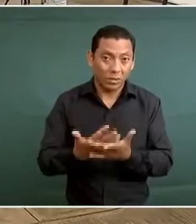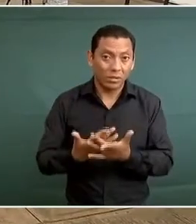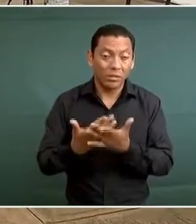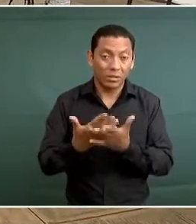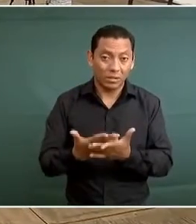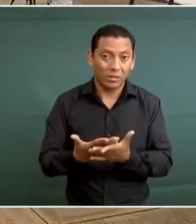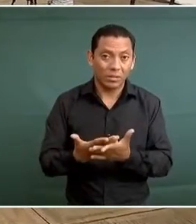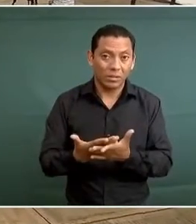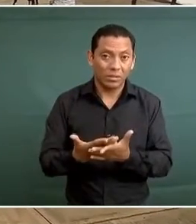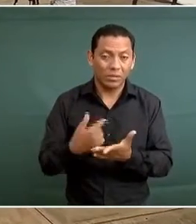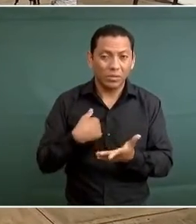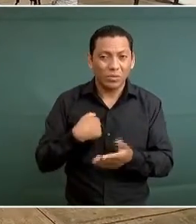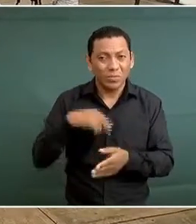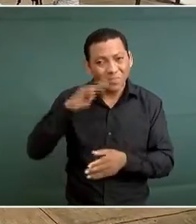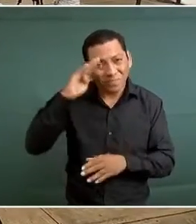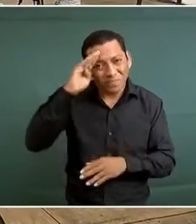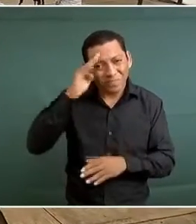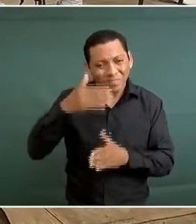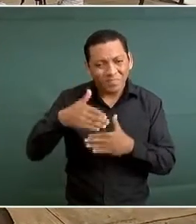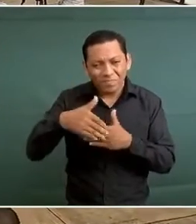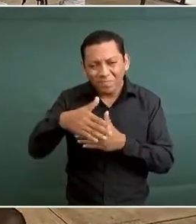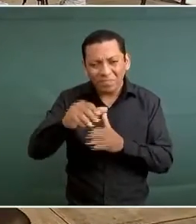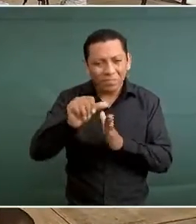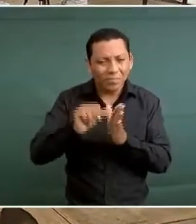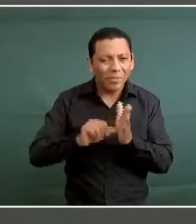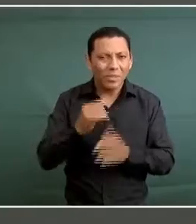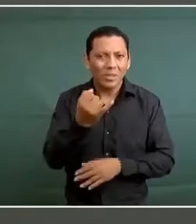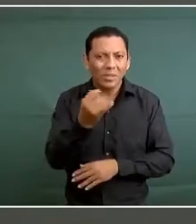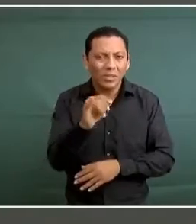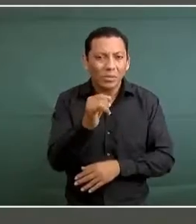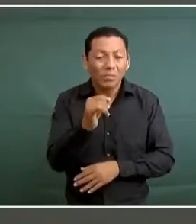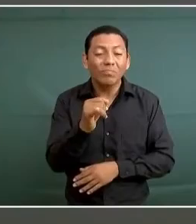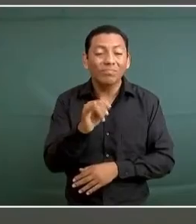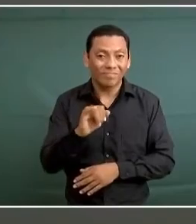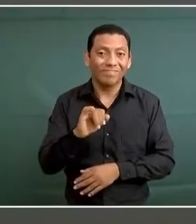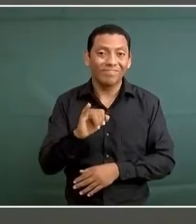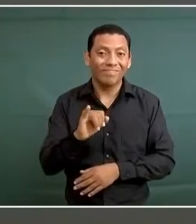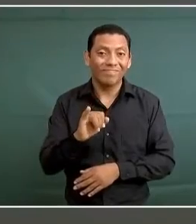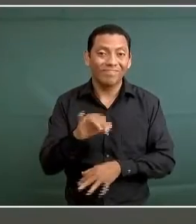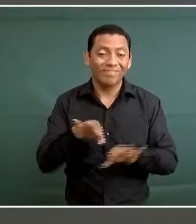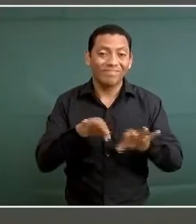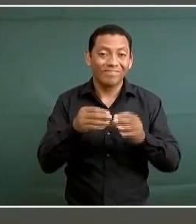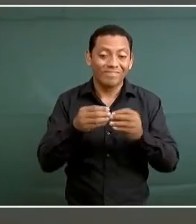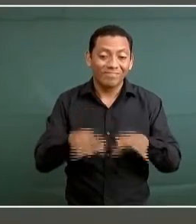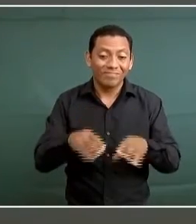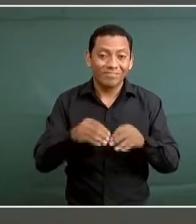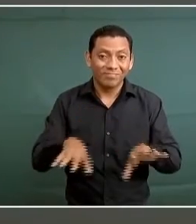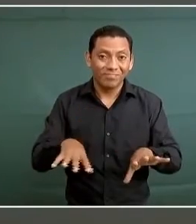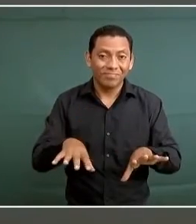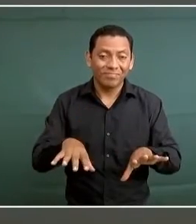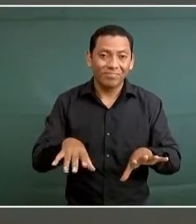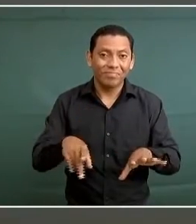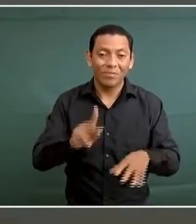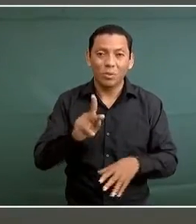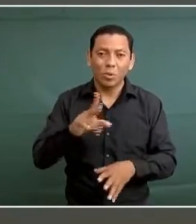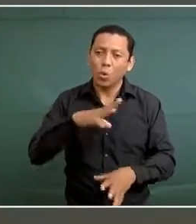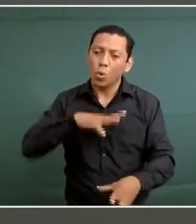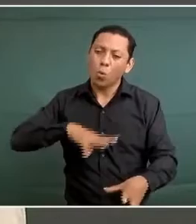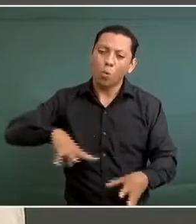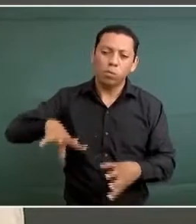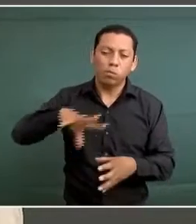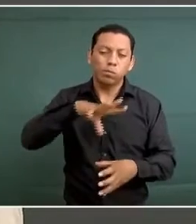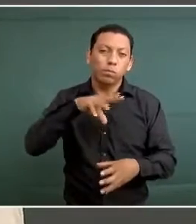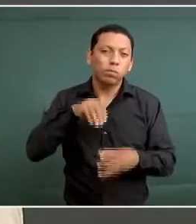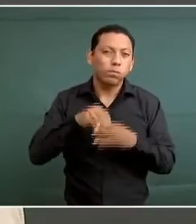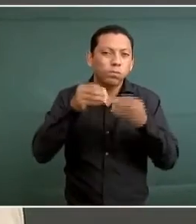mi pronóstico es que todavía junio vamos a perder pero que en total vamos a